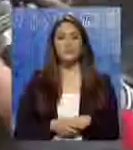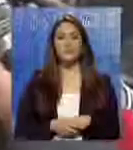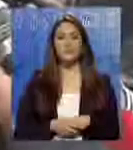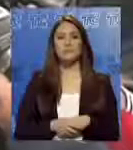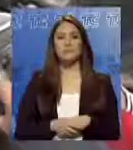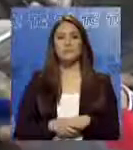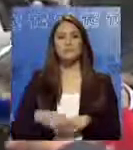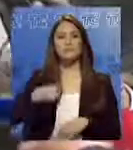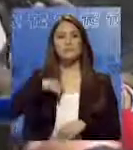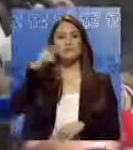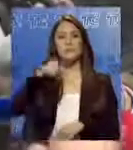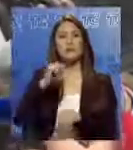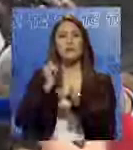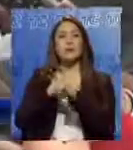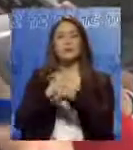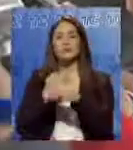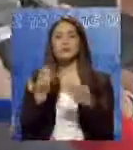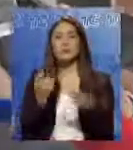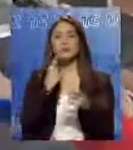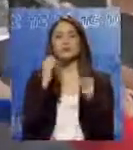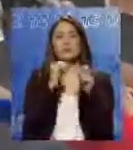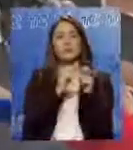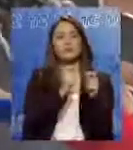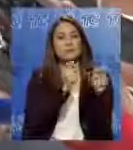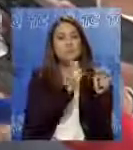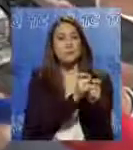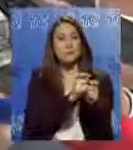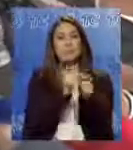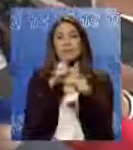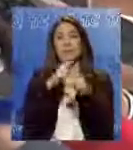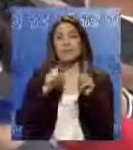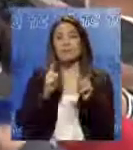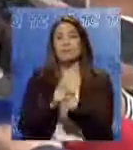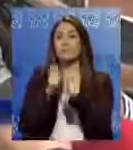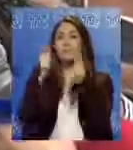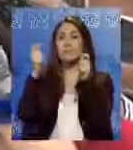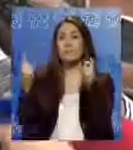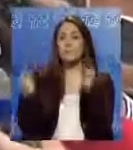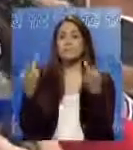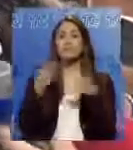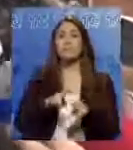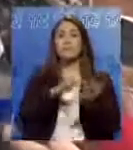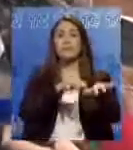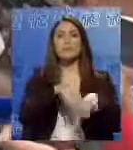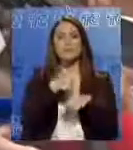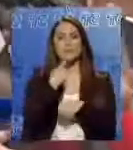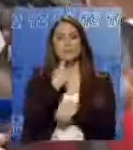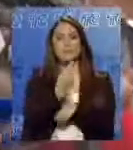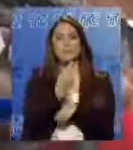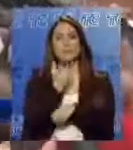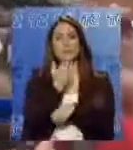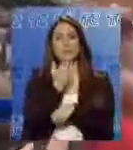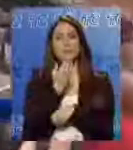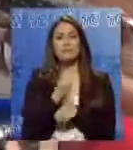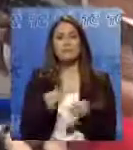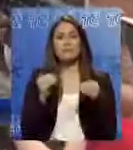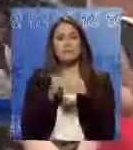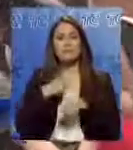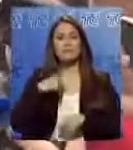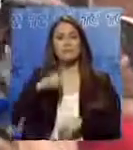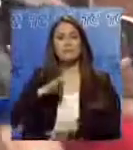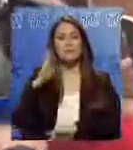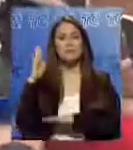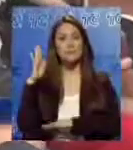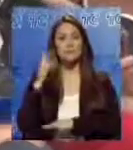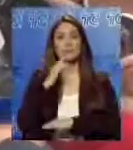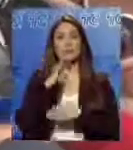Por un lado tenemos las industrias básicas, las grandes industrias, pero la agroindustria, no se puede desarrollar el eje de la agroindustria sin un fuerte compromiso desde lo